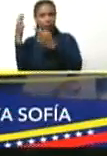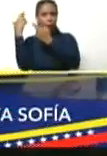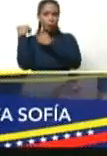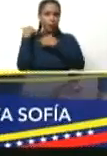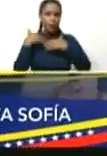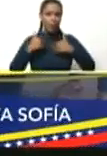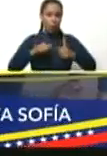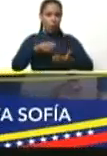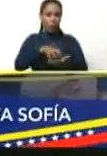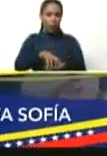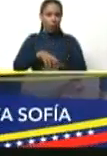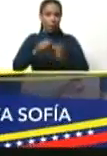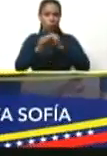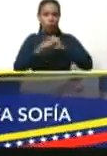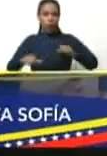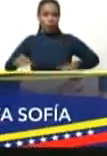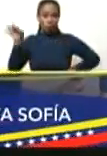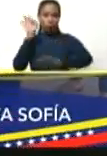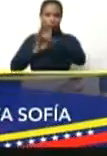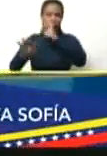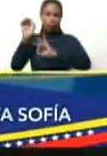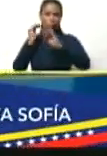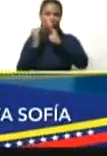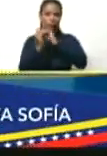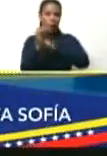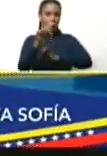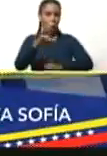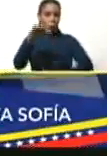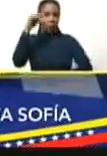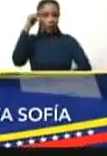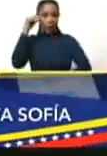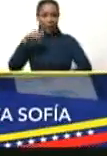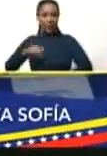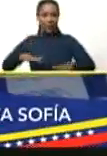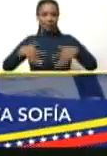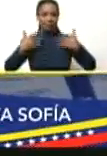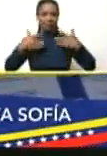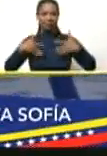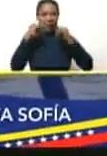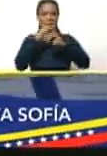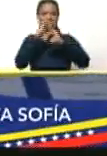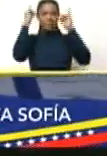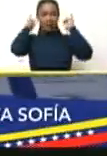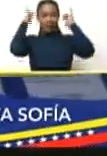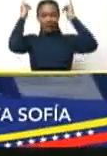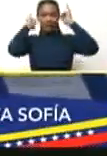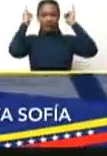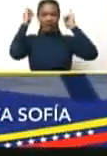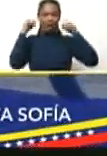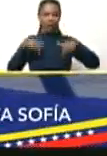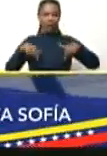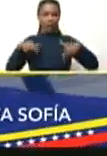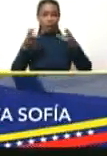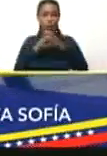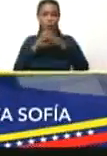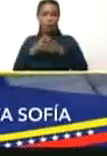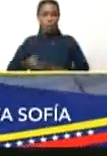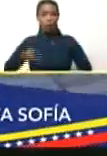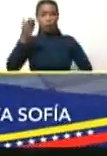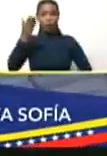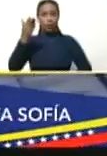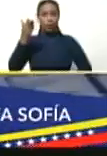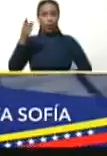Estado portuguesa, para que nos dé su mensaje hoy día en esta alegría, en esta fiesta, en este sector tan importante de la zona